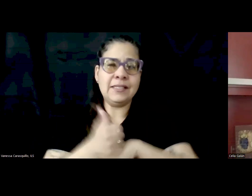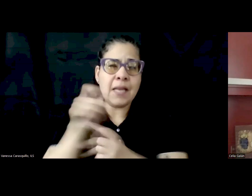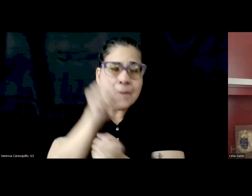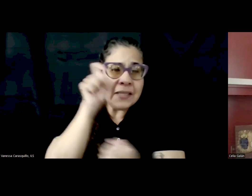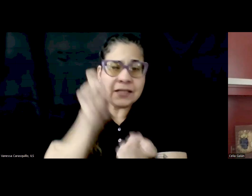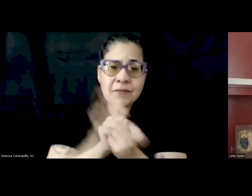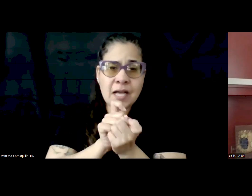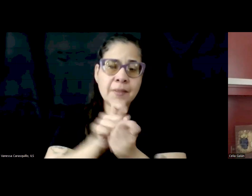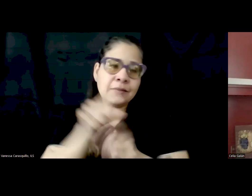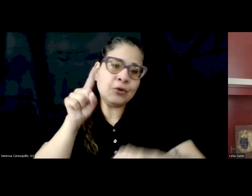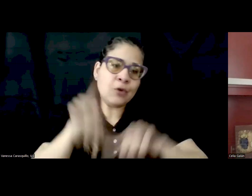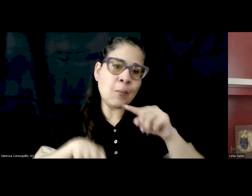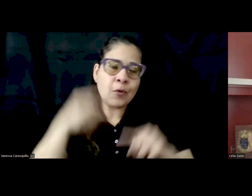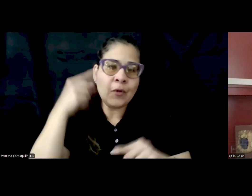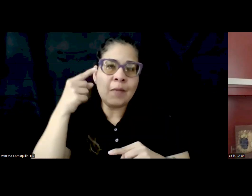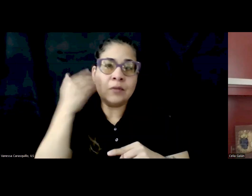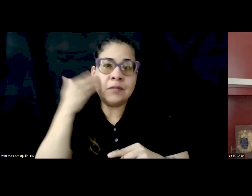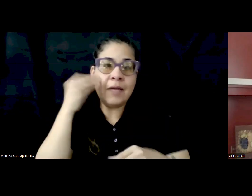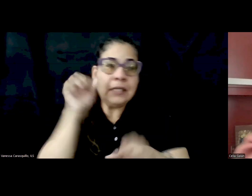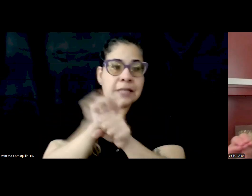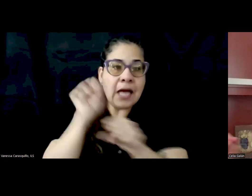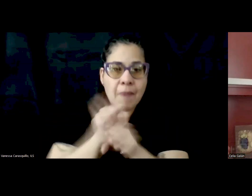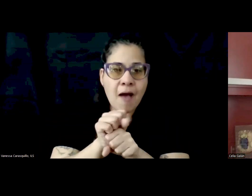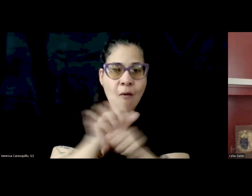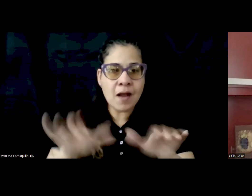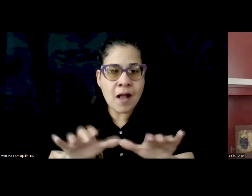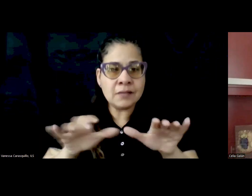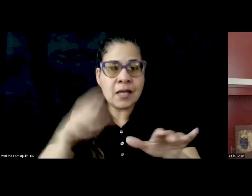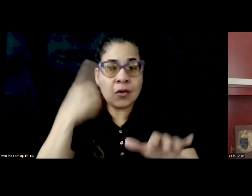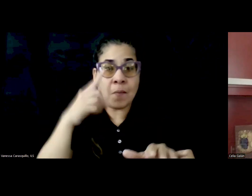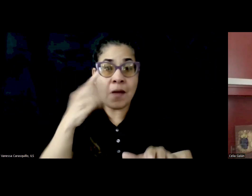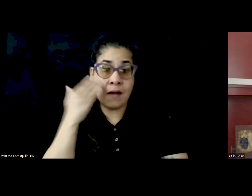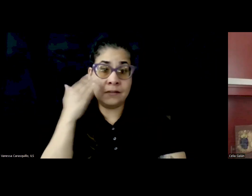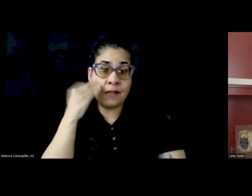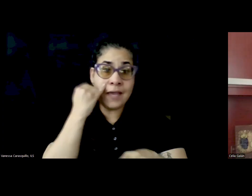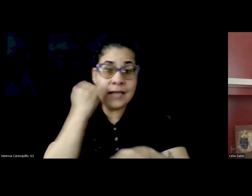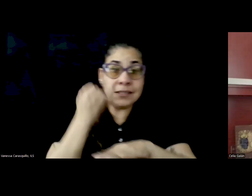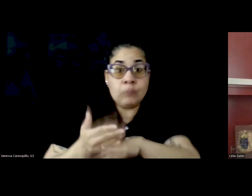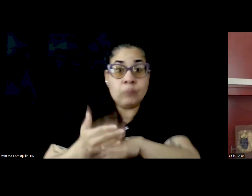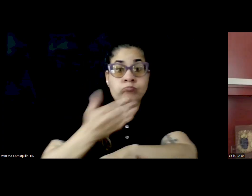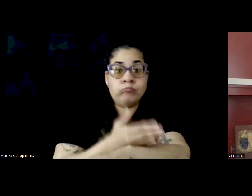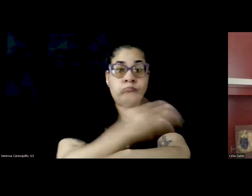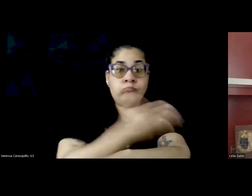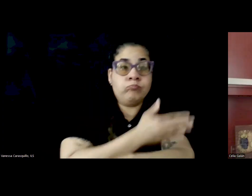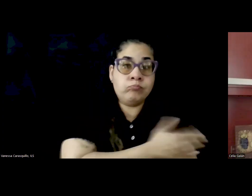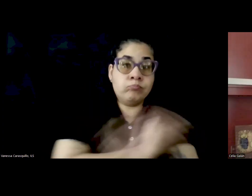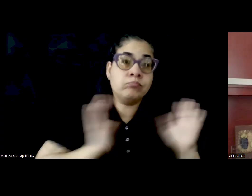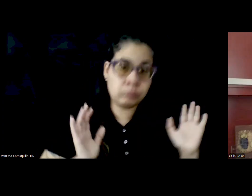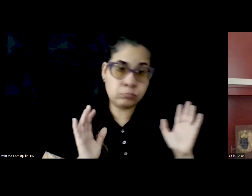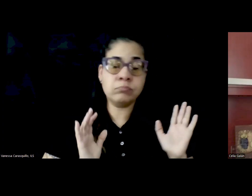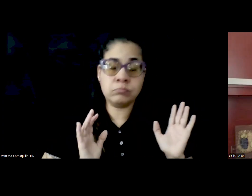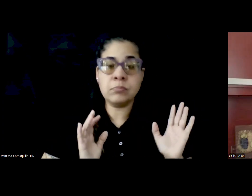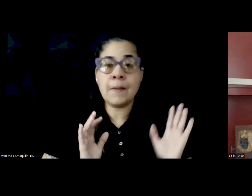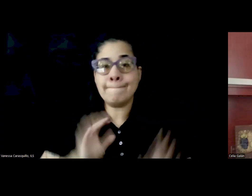estamos haciendo para poder medir una recuperación o una mejoría. Así que sí,